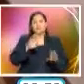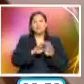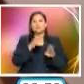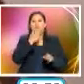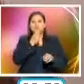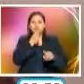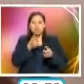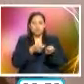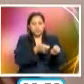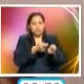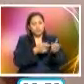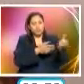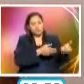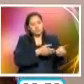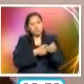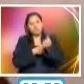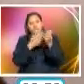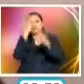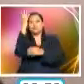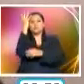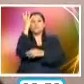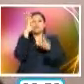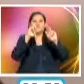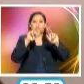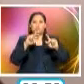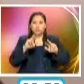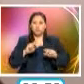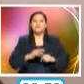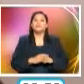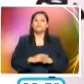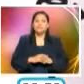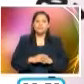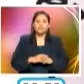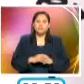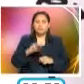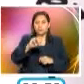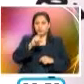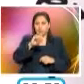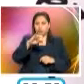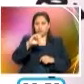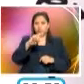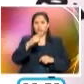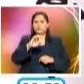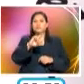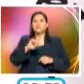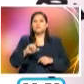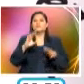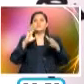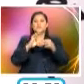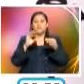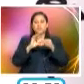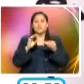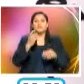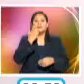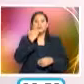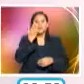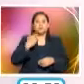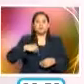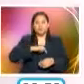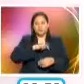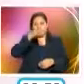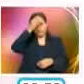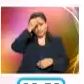¿no? Destruyendo la naturaleza. Lo que nos quiere decir Máximo González es precisamente